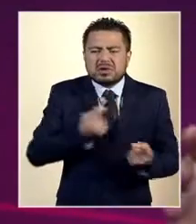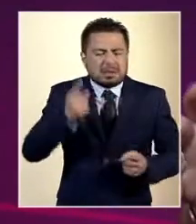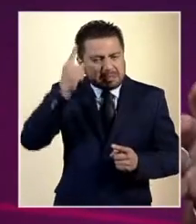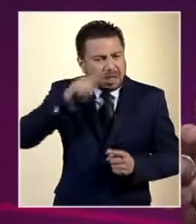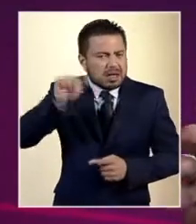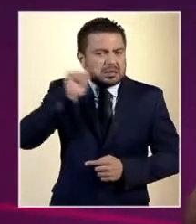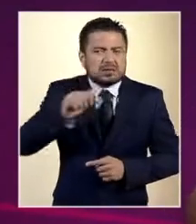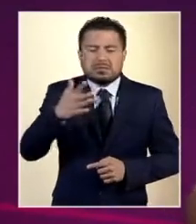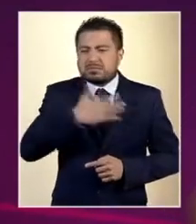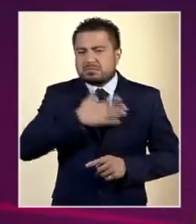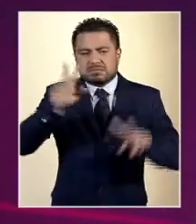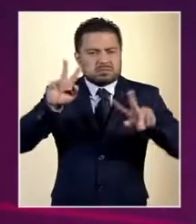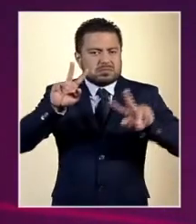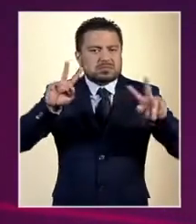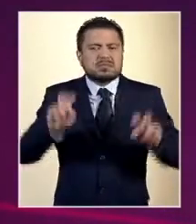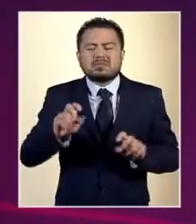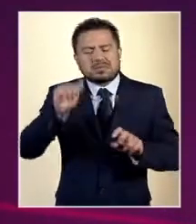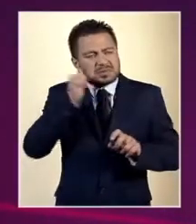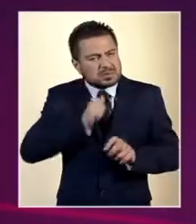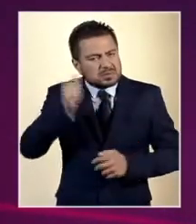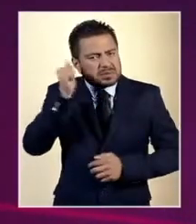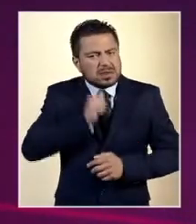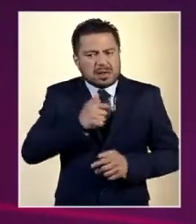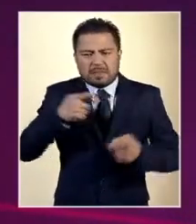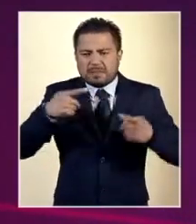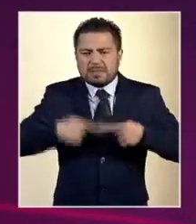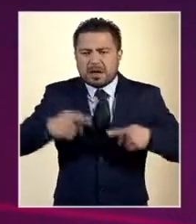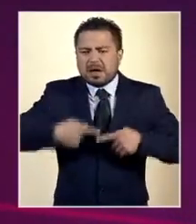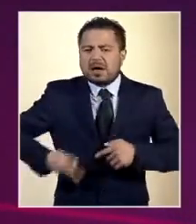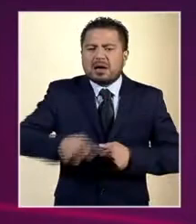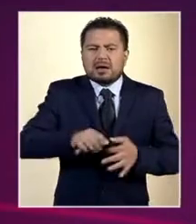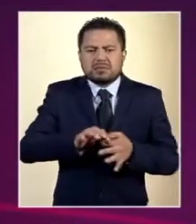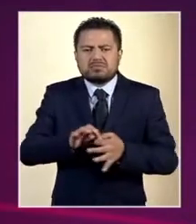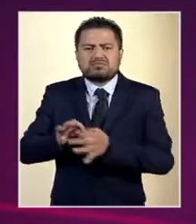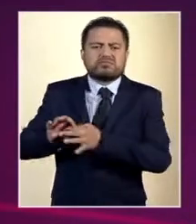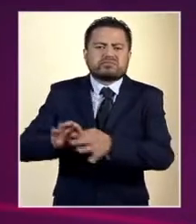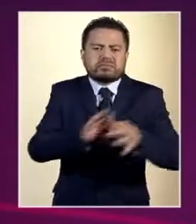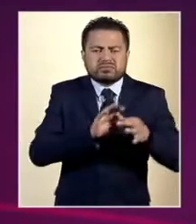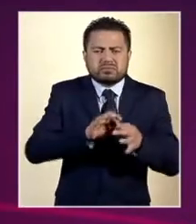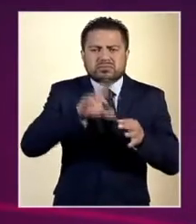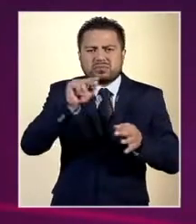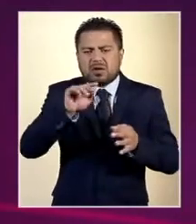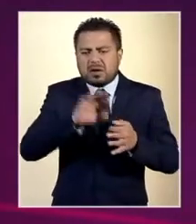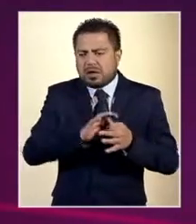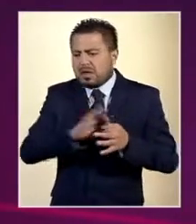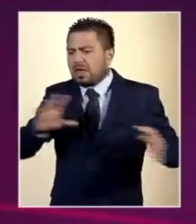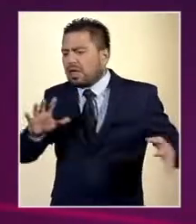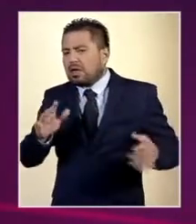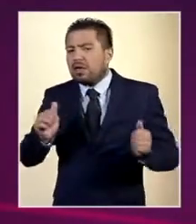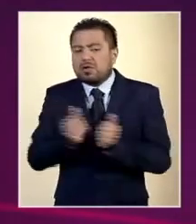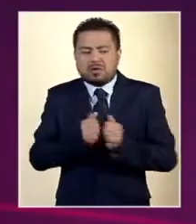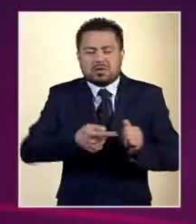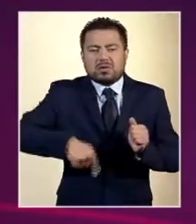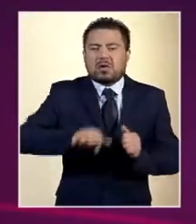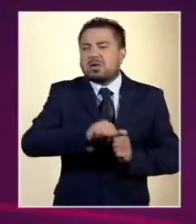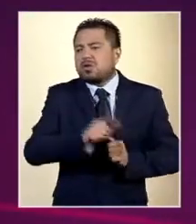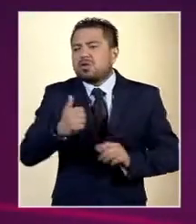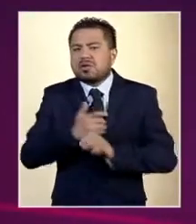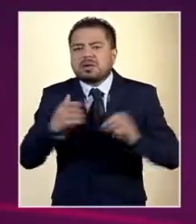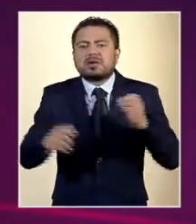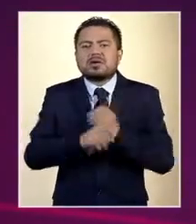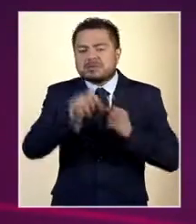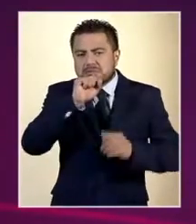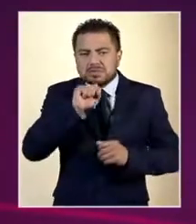es nuestro tema. Siguen siendo personas que se vinculan y que no nos vamos a desvincular de ellos. Y por otro lado